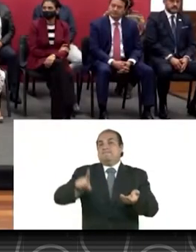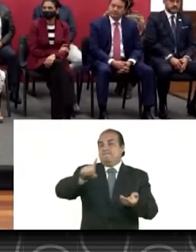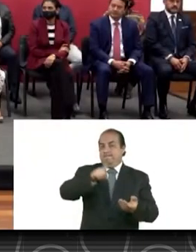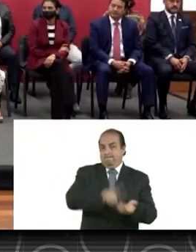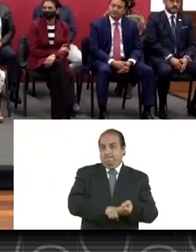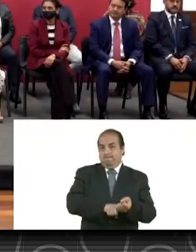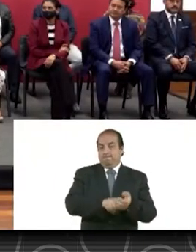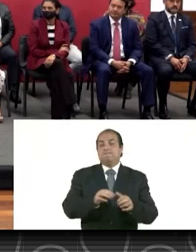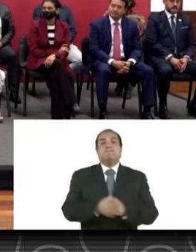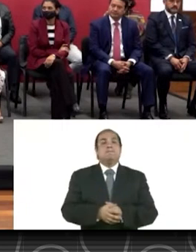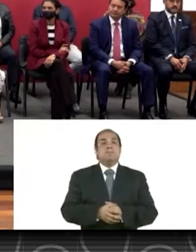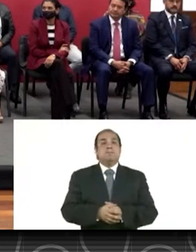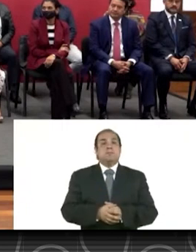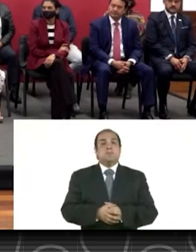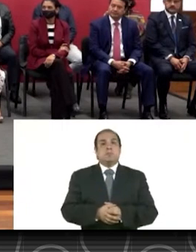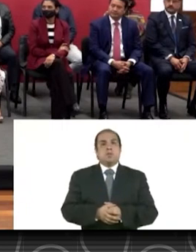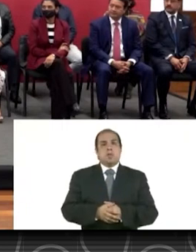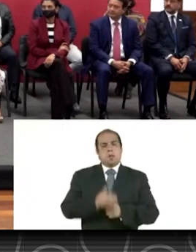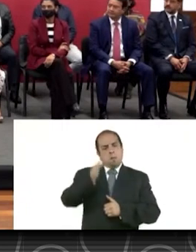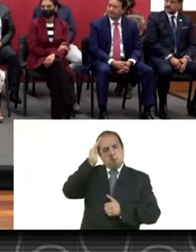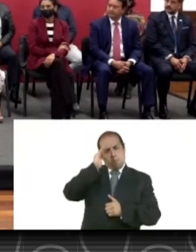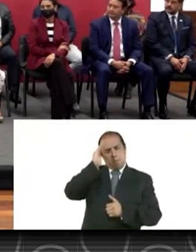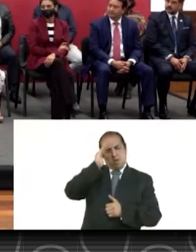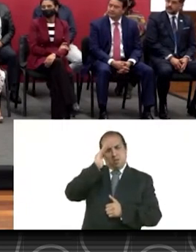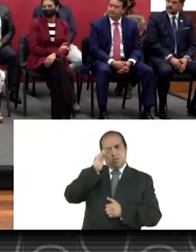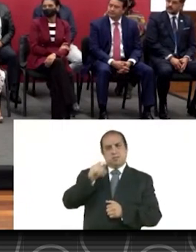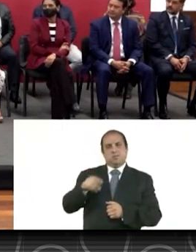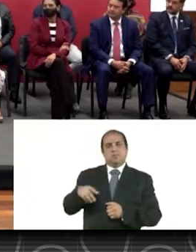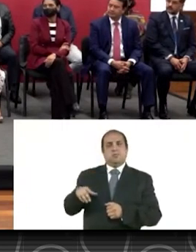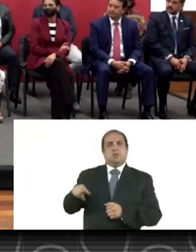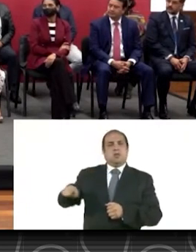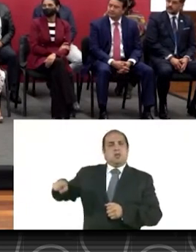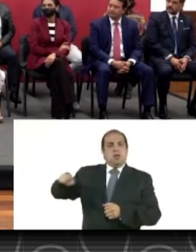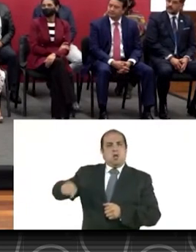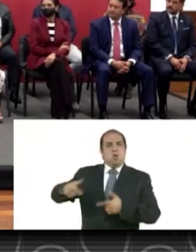idea de que el conservadurismo se había